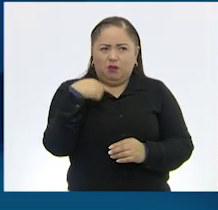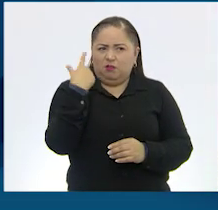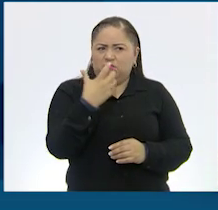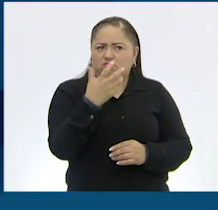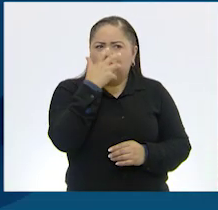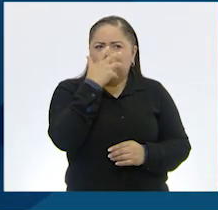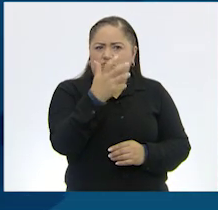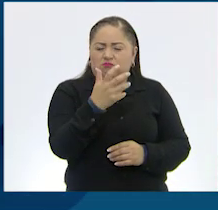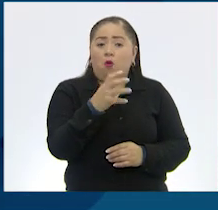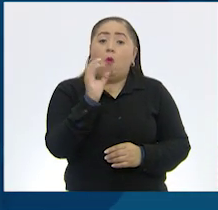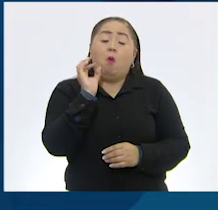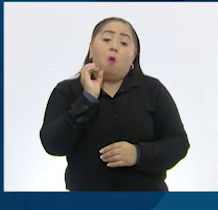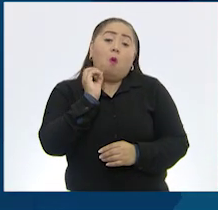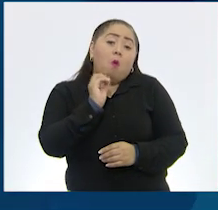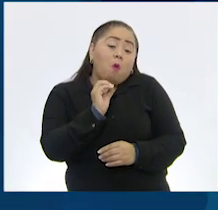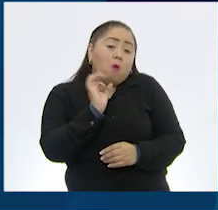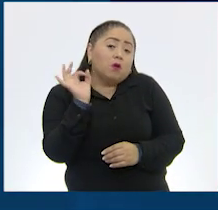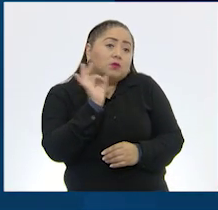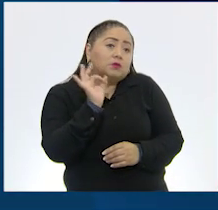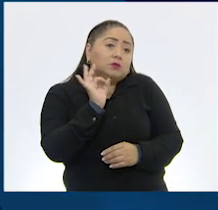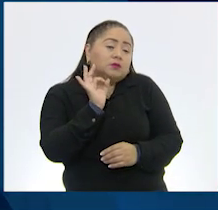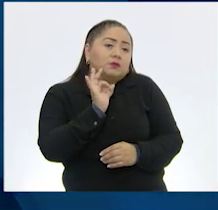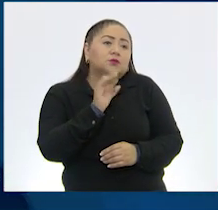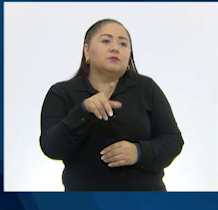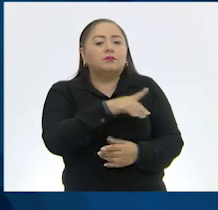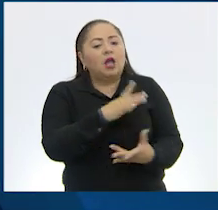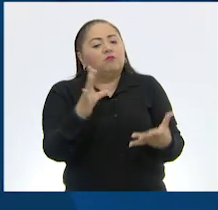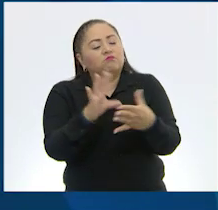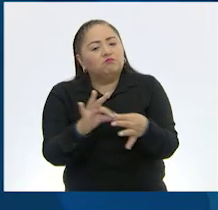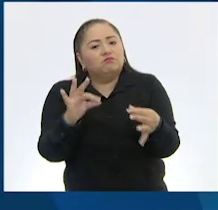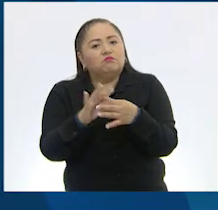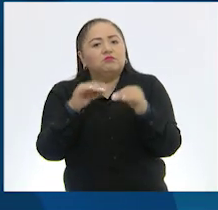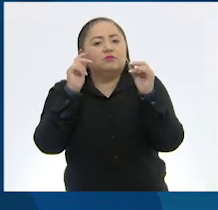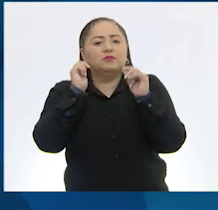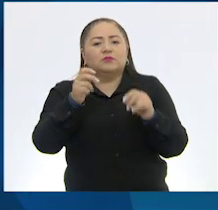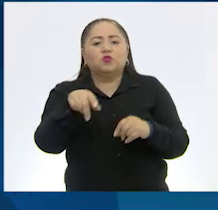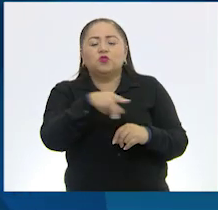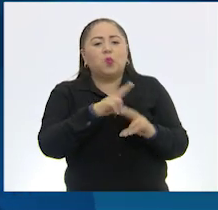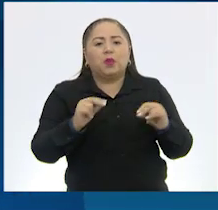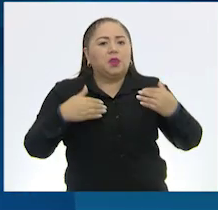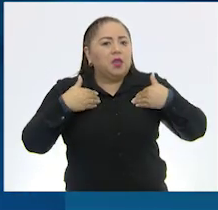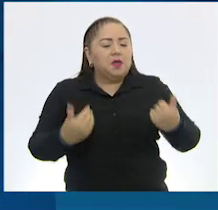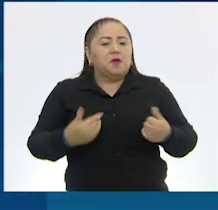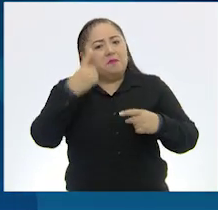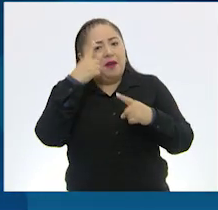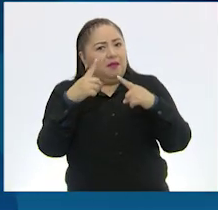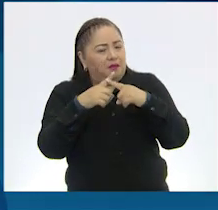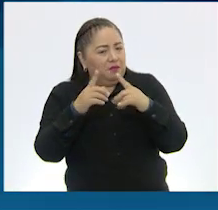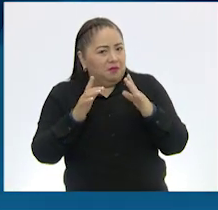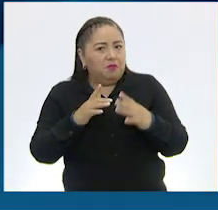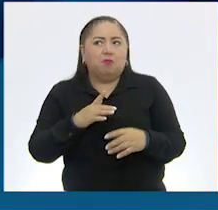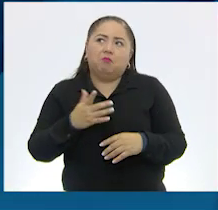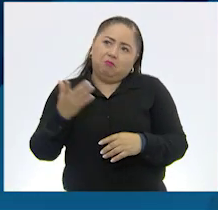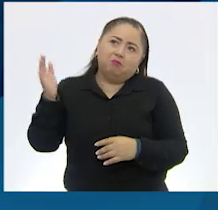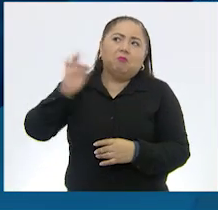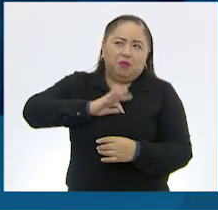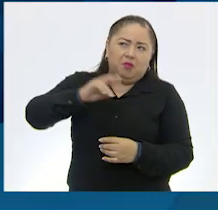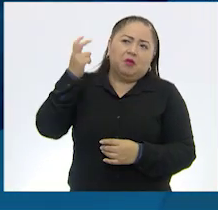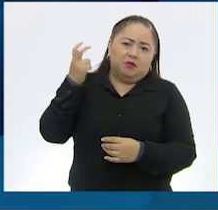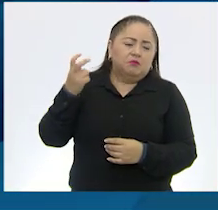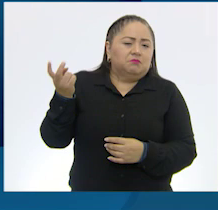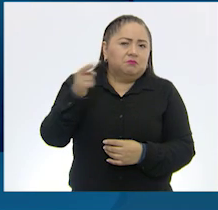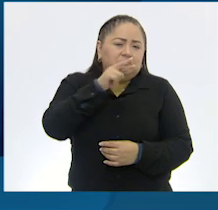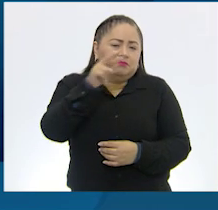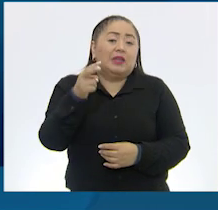serios. O quizás les está explicando un tema que no comprendieron muy bien. Muy buena interpretación,